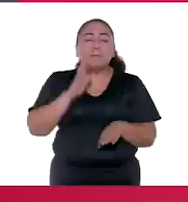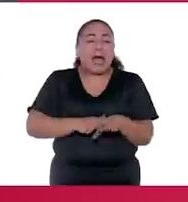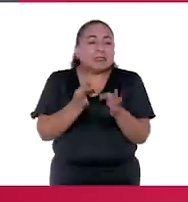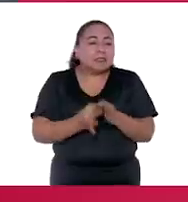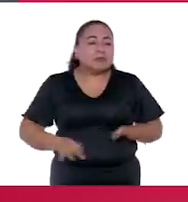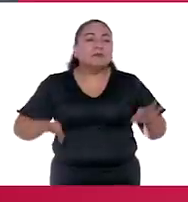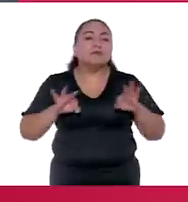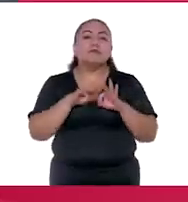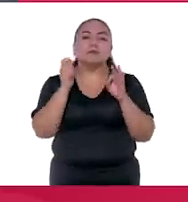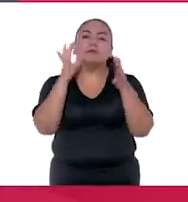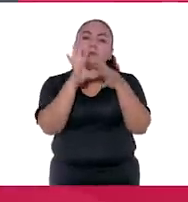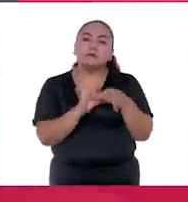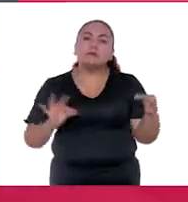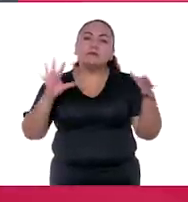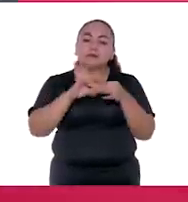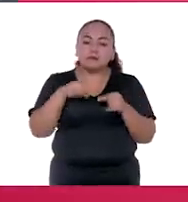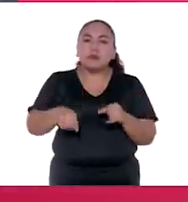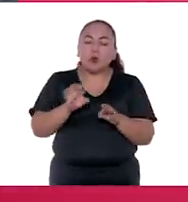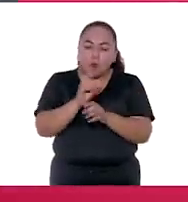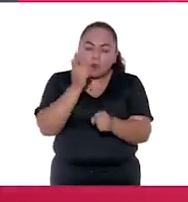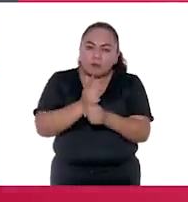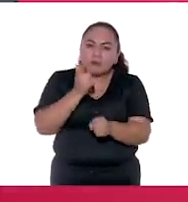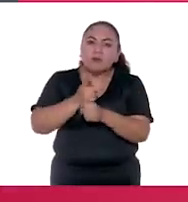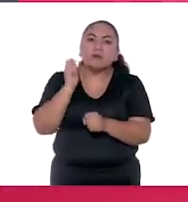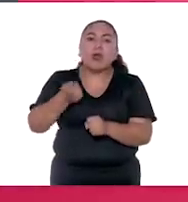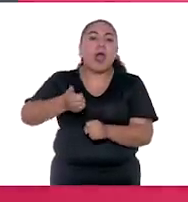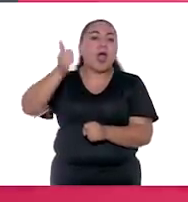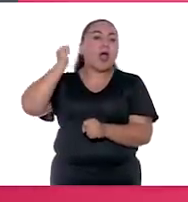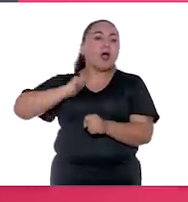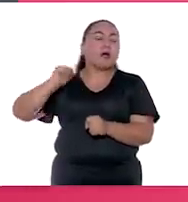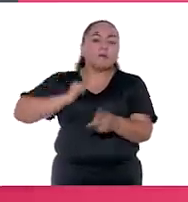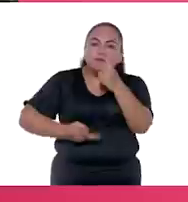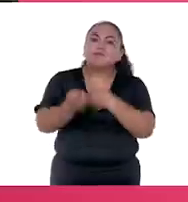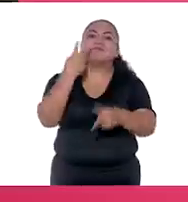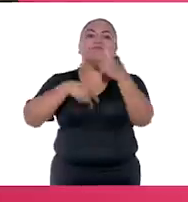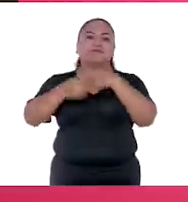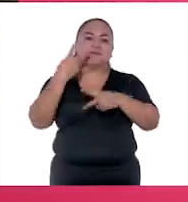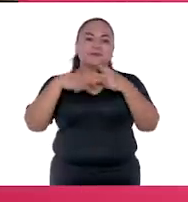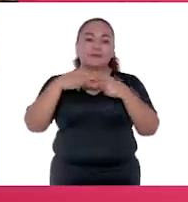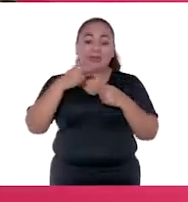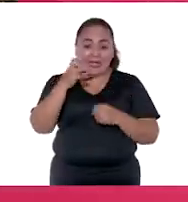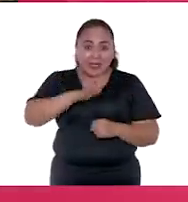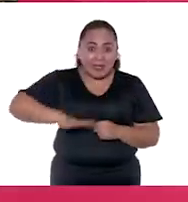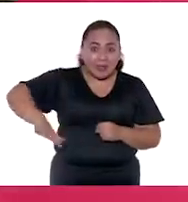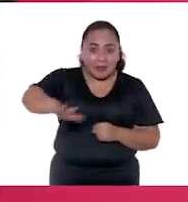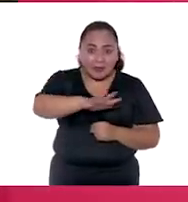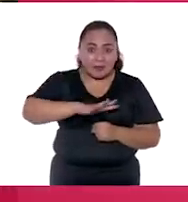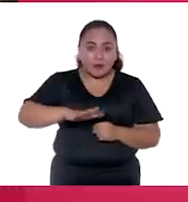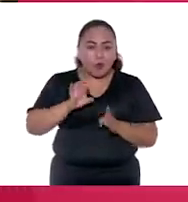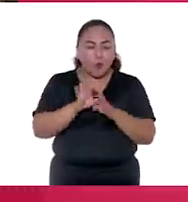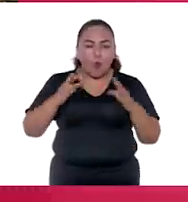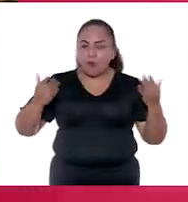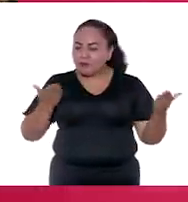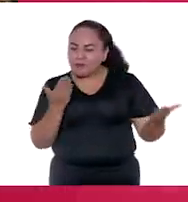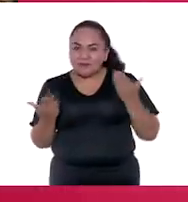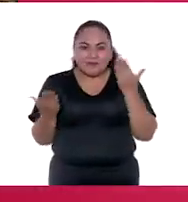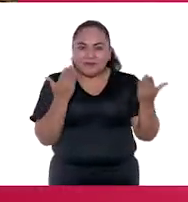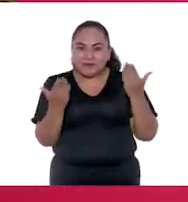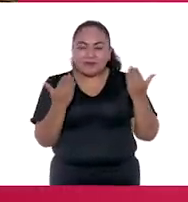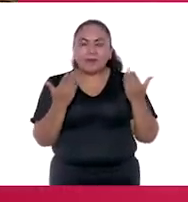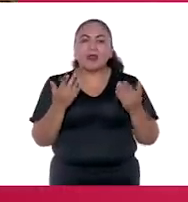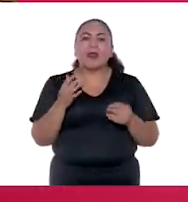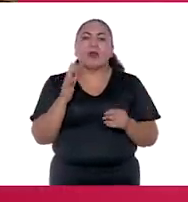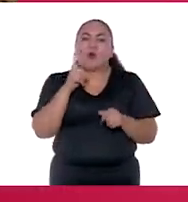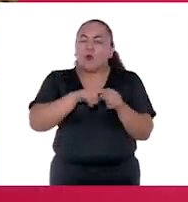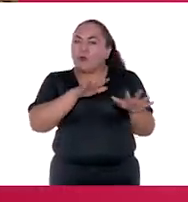esenciales para explicar el origen de la diversidad biológica. Este ecosistema contrastante, colorido y tristemente